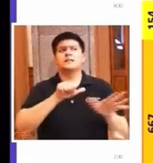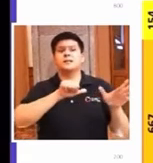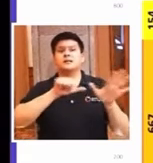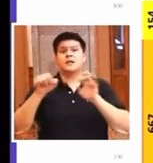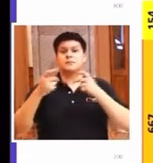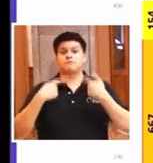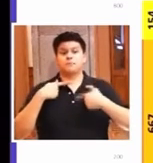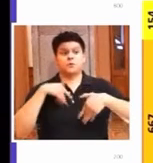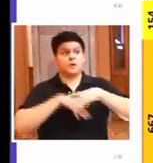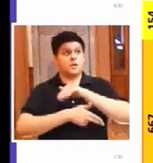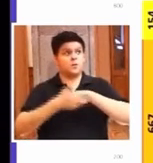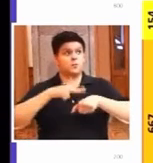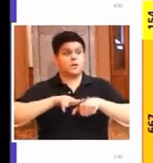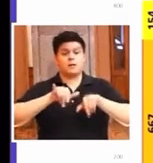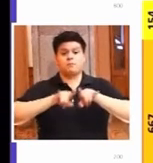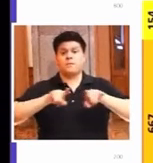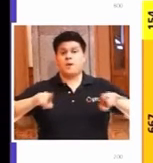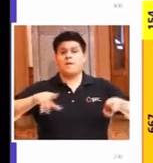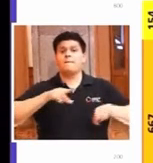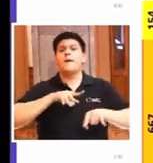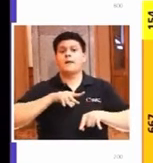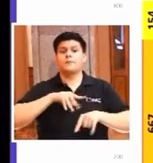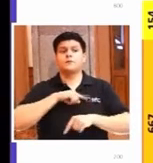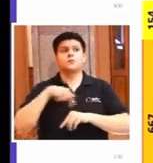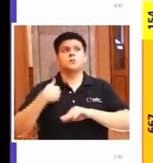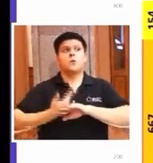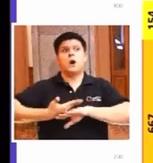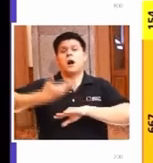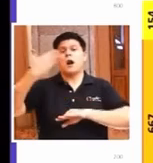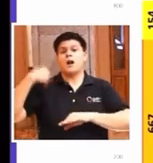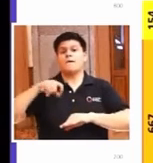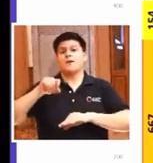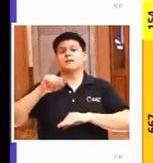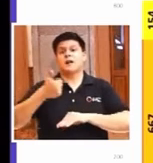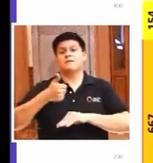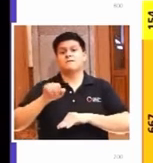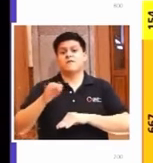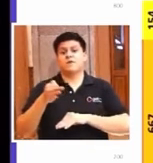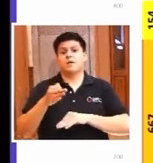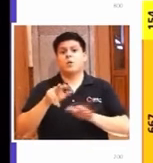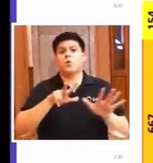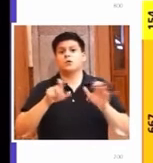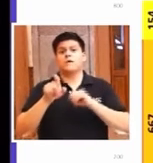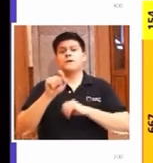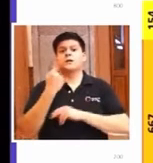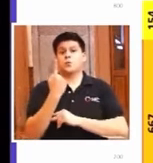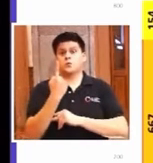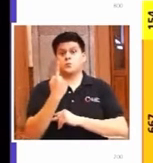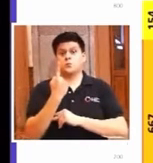pacientes hospitalizados. Teníamos el 26 de febrero 821.